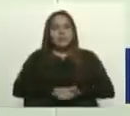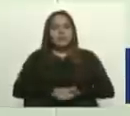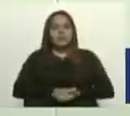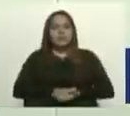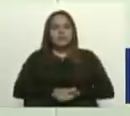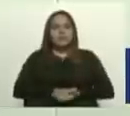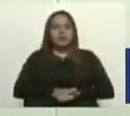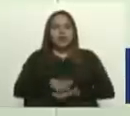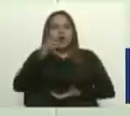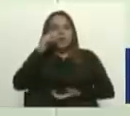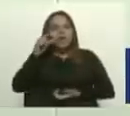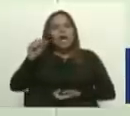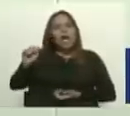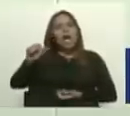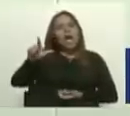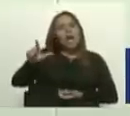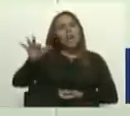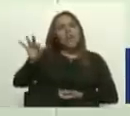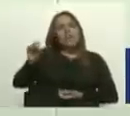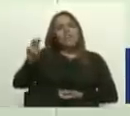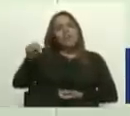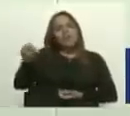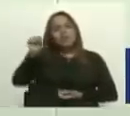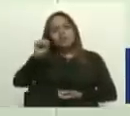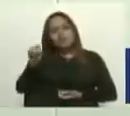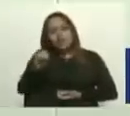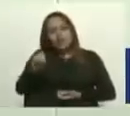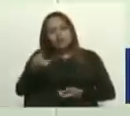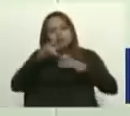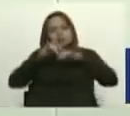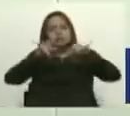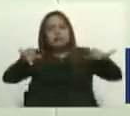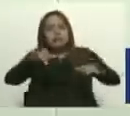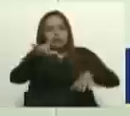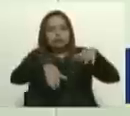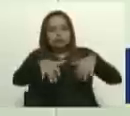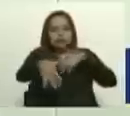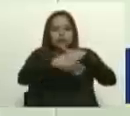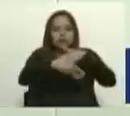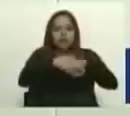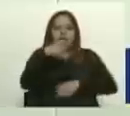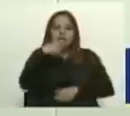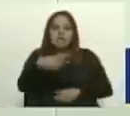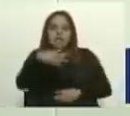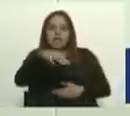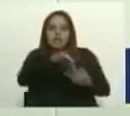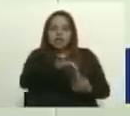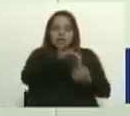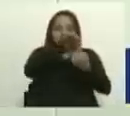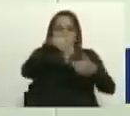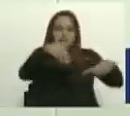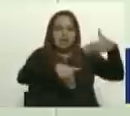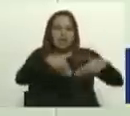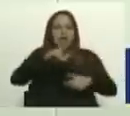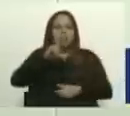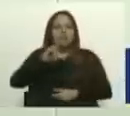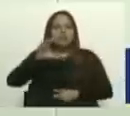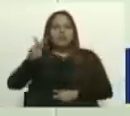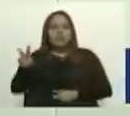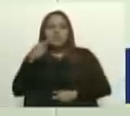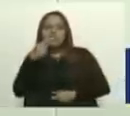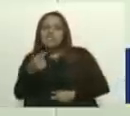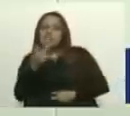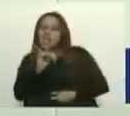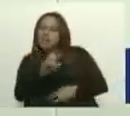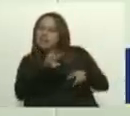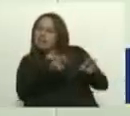Miguel Alfonso denunciaba a través de las redes sociales que las elecciones de autoridades de la Universidad Central de Venezuela padecían de